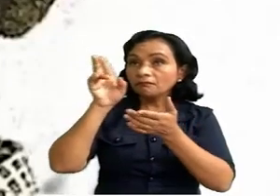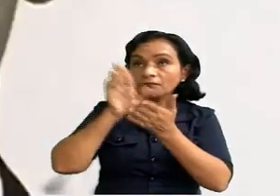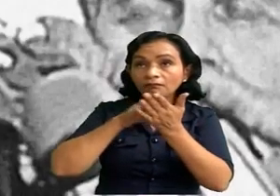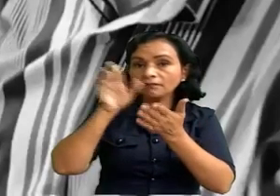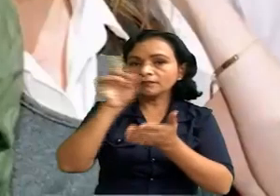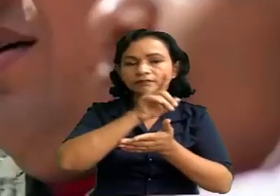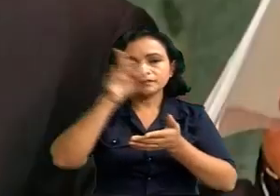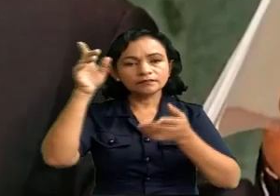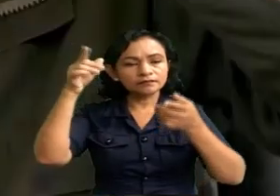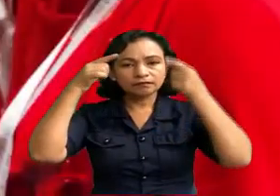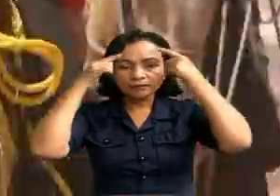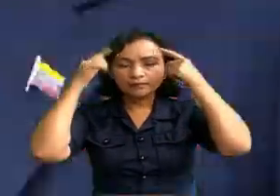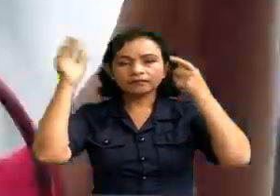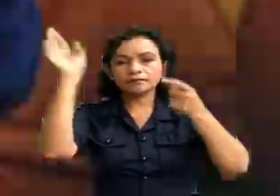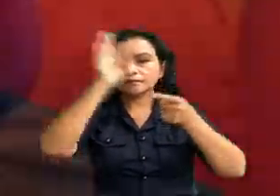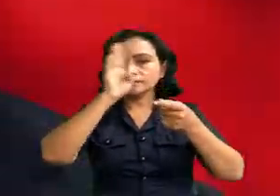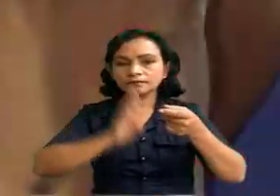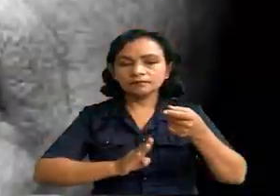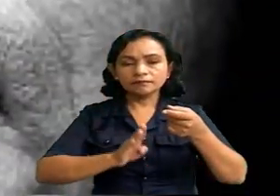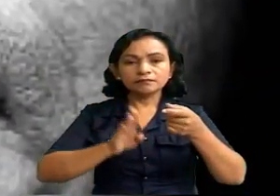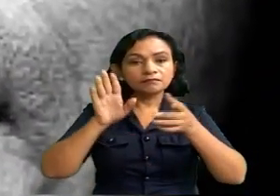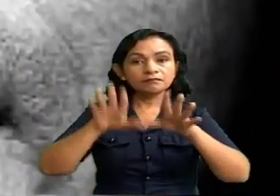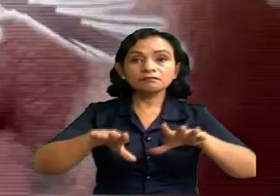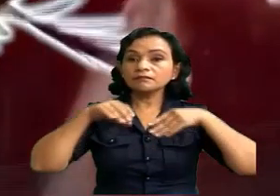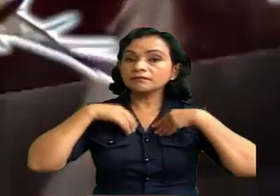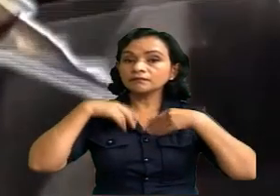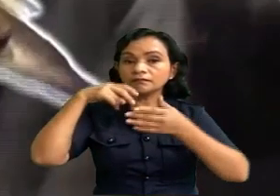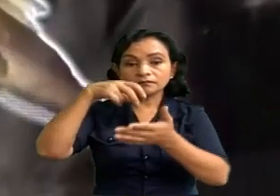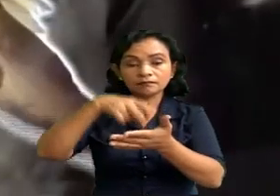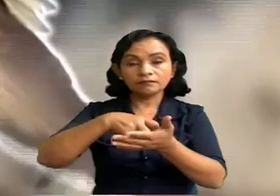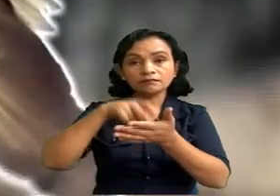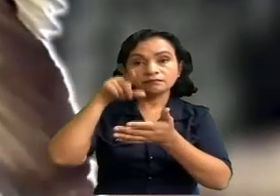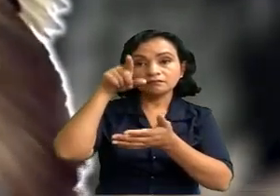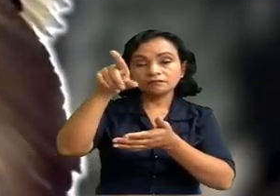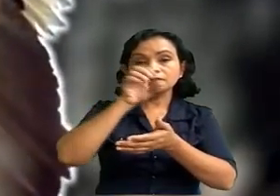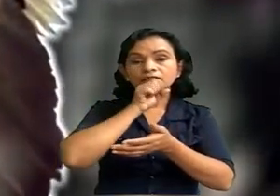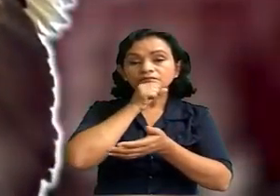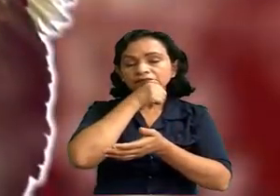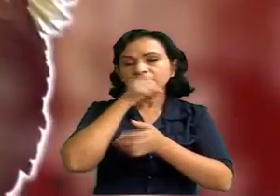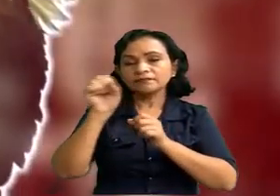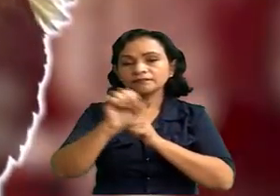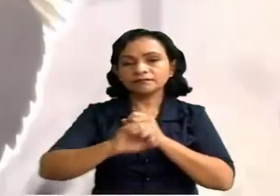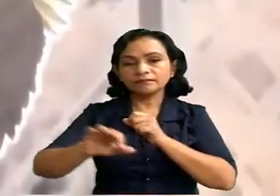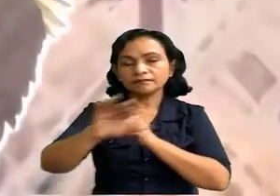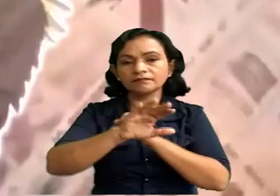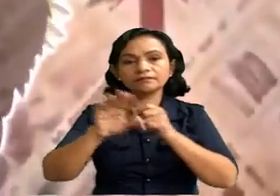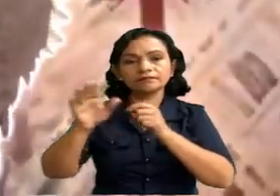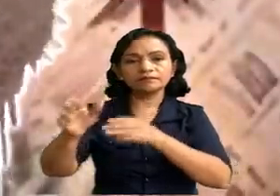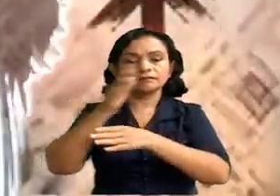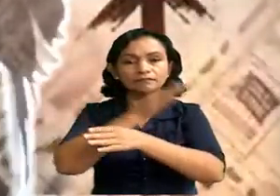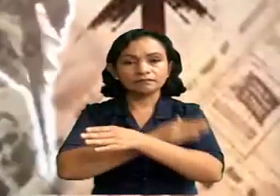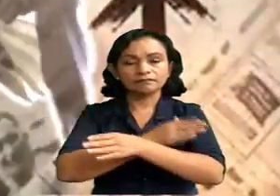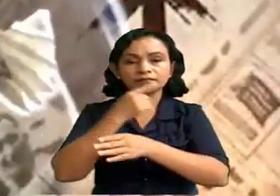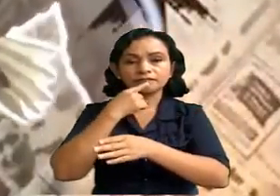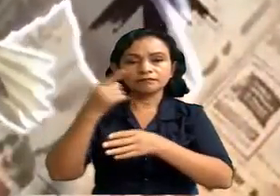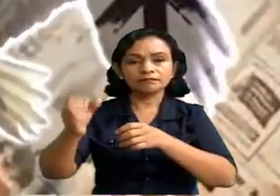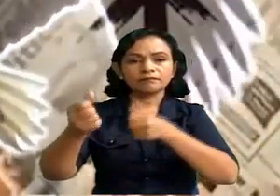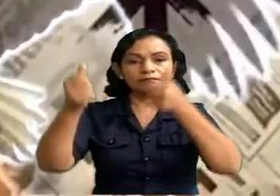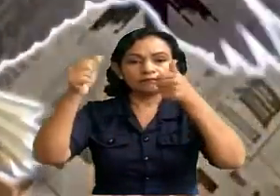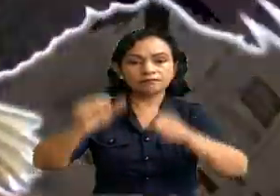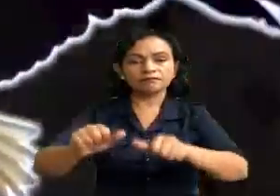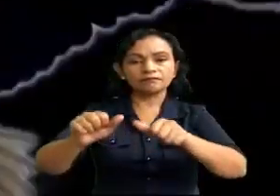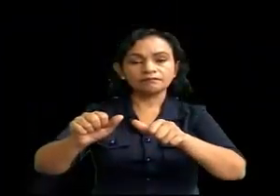y Chávez jamás se subordinará a esa vieja sociedad civil del pacto de punto